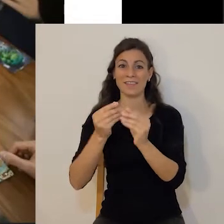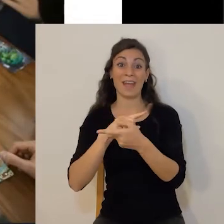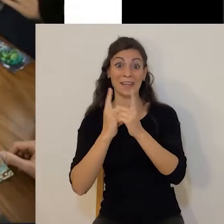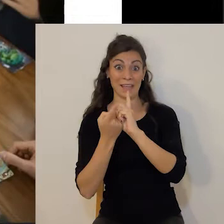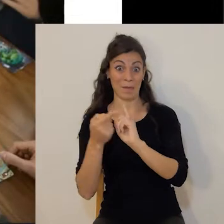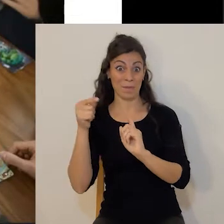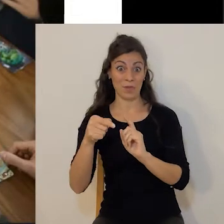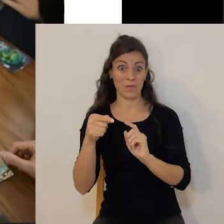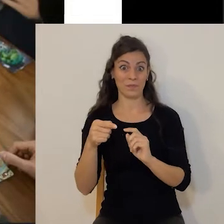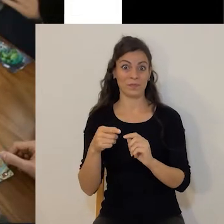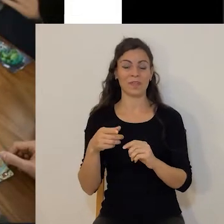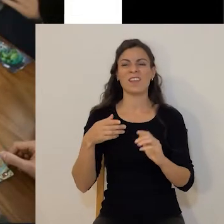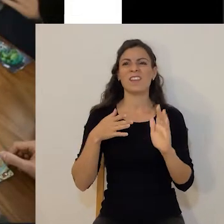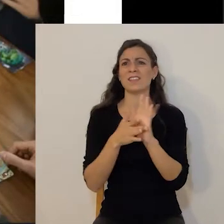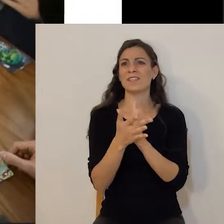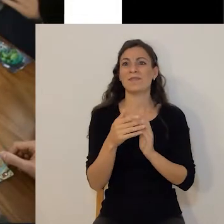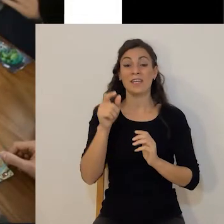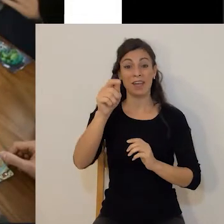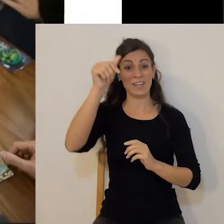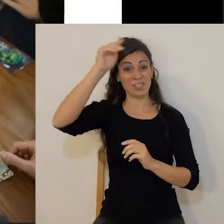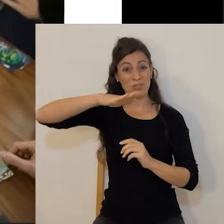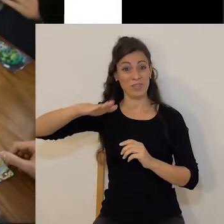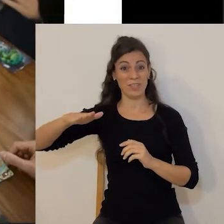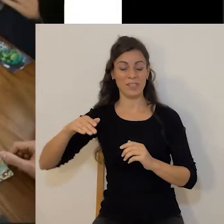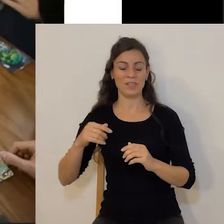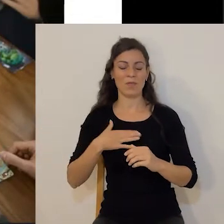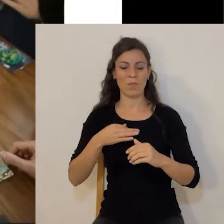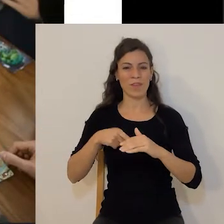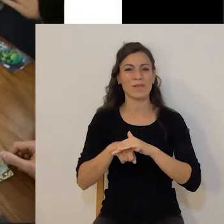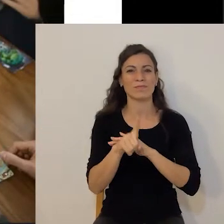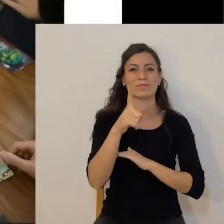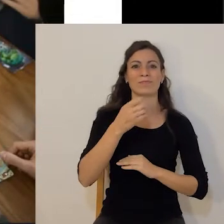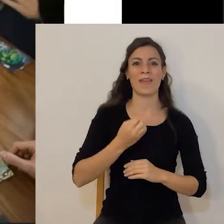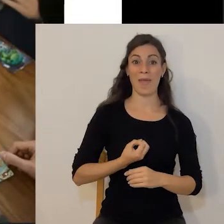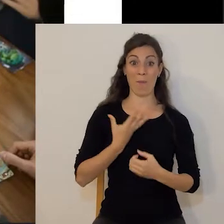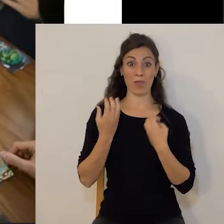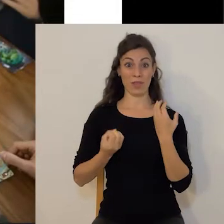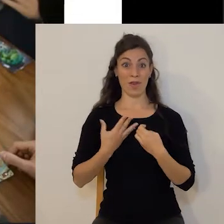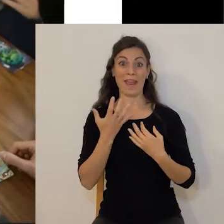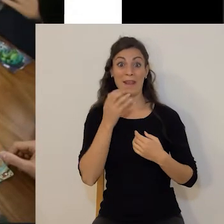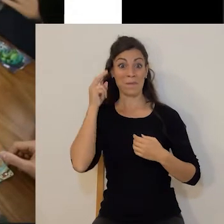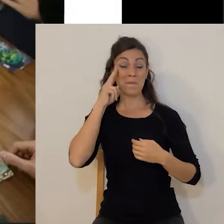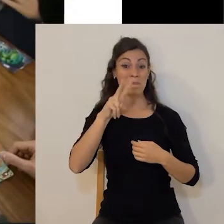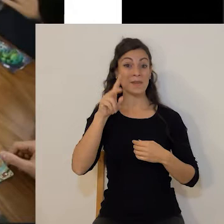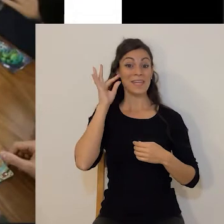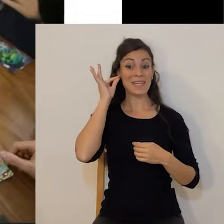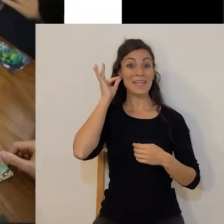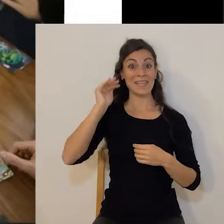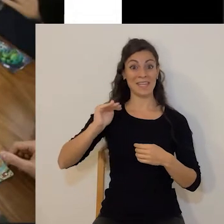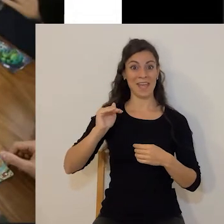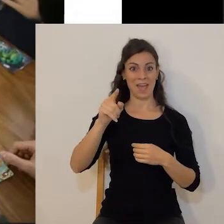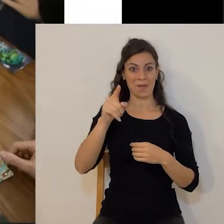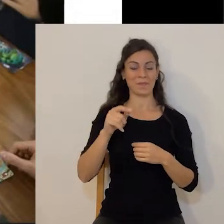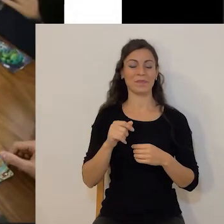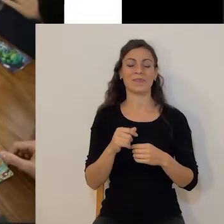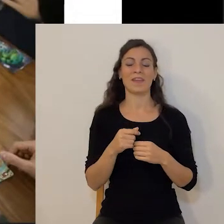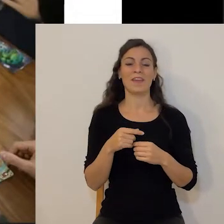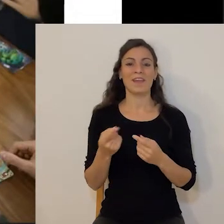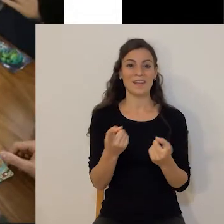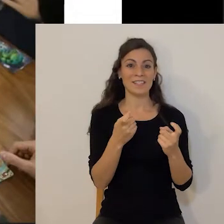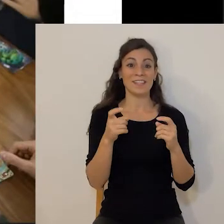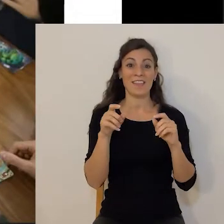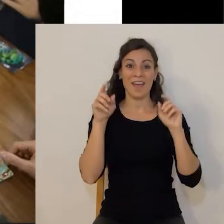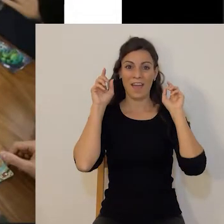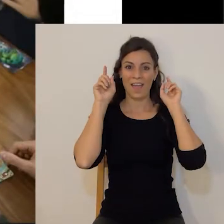es desarrollo personal de esos niños y niñas, ¿no? Y fijaros con esta niña que tiene una necesidad educativa, en el que cuando